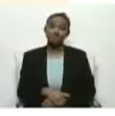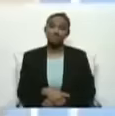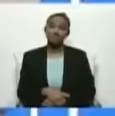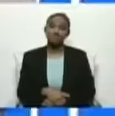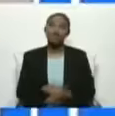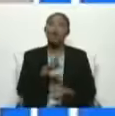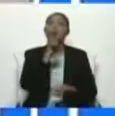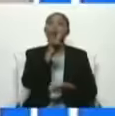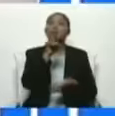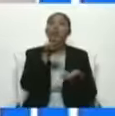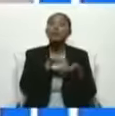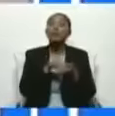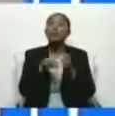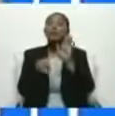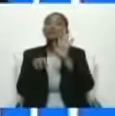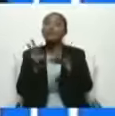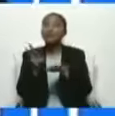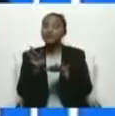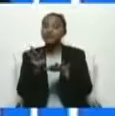2013.